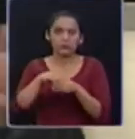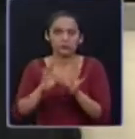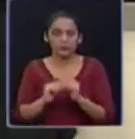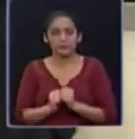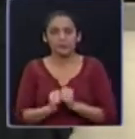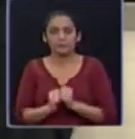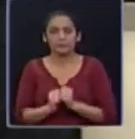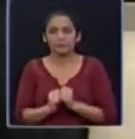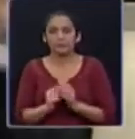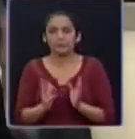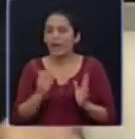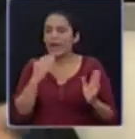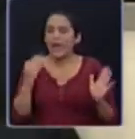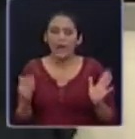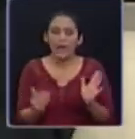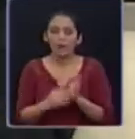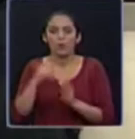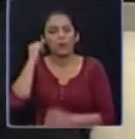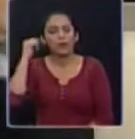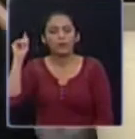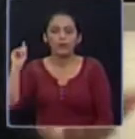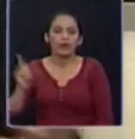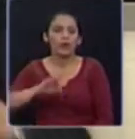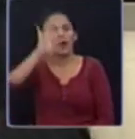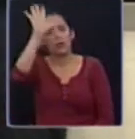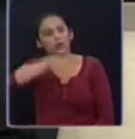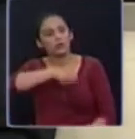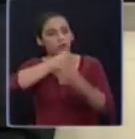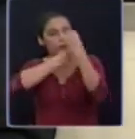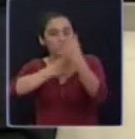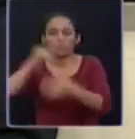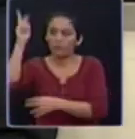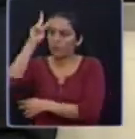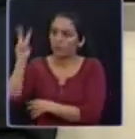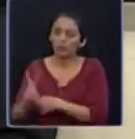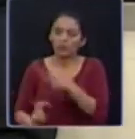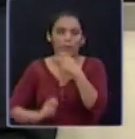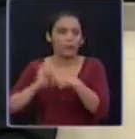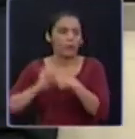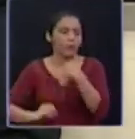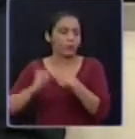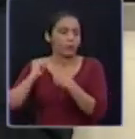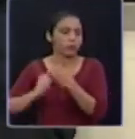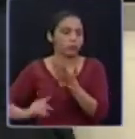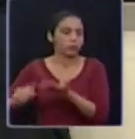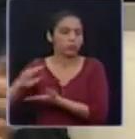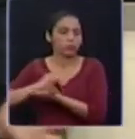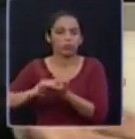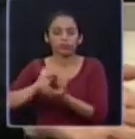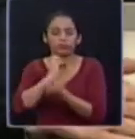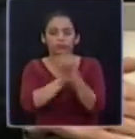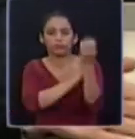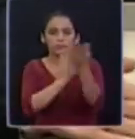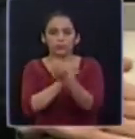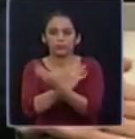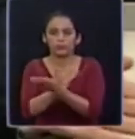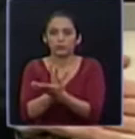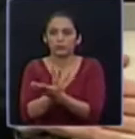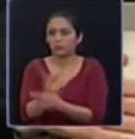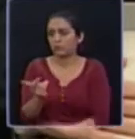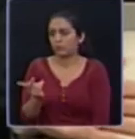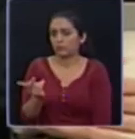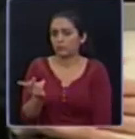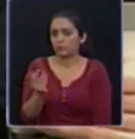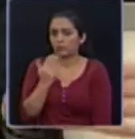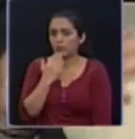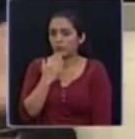señora venía a hablar de Venezuela y la situación dramática que vive ese pueblo, bueno, eso no es injerencia en